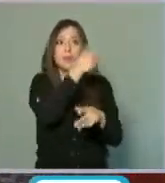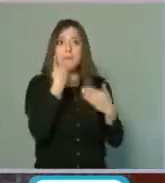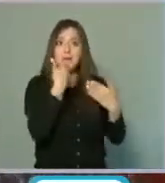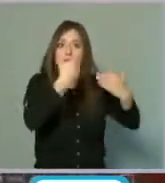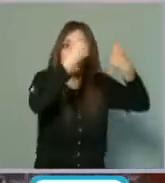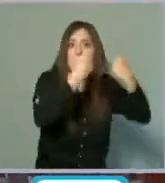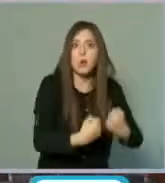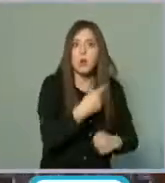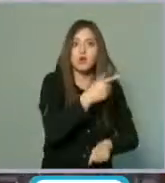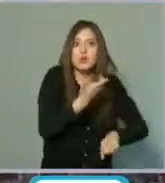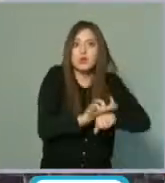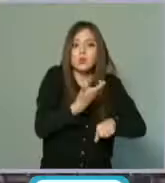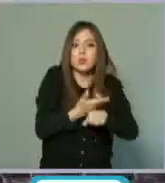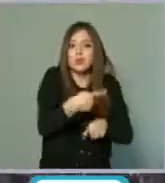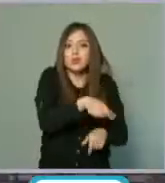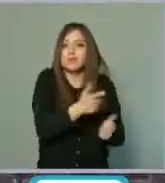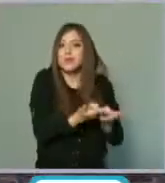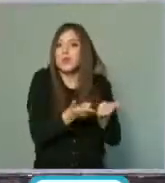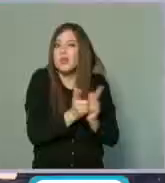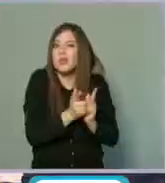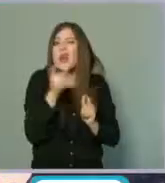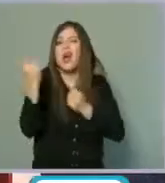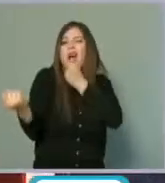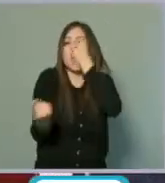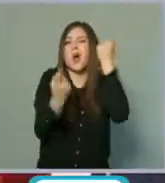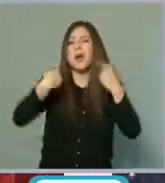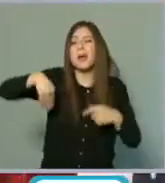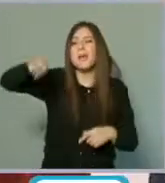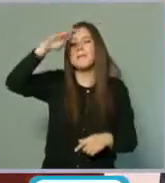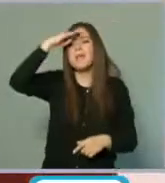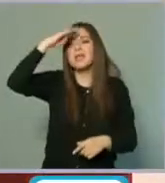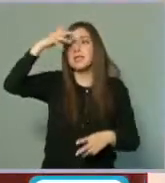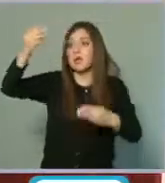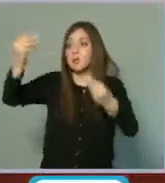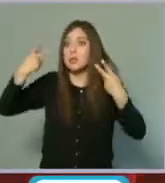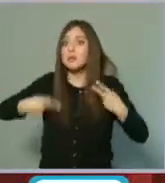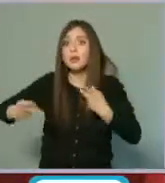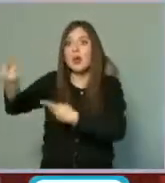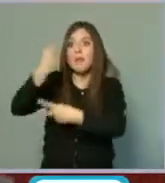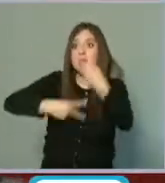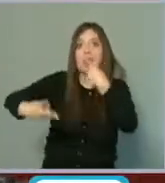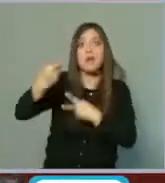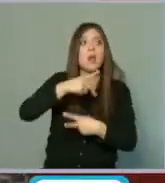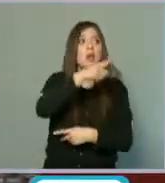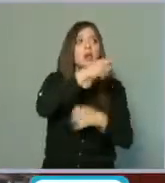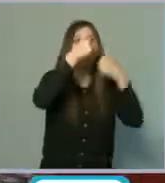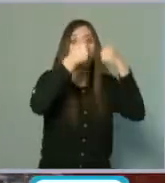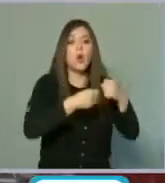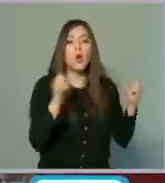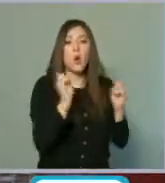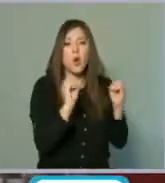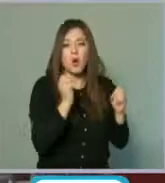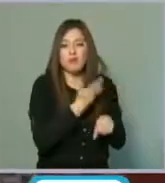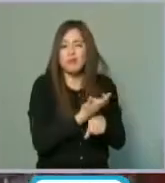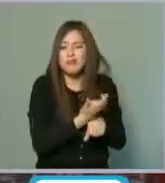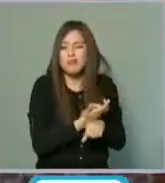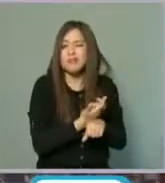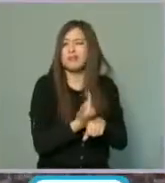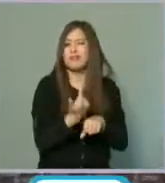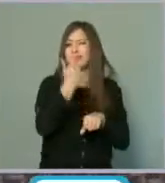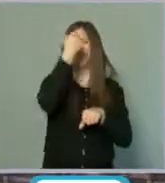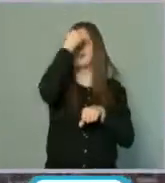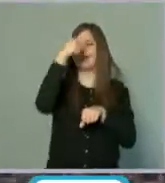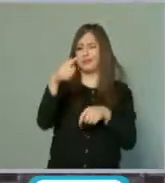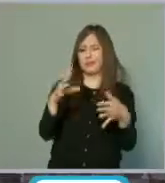Es justamente este argumento de que es una amenaza a la seguridad de Estados Unidos por el cual también este juez en Washington, D.C. decide echar atrás